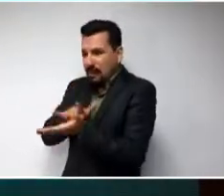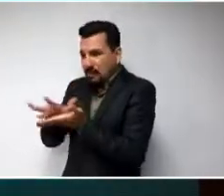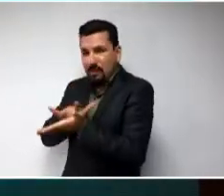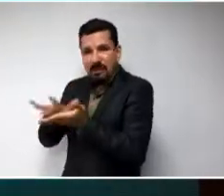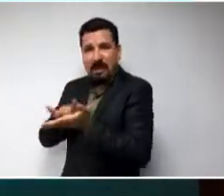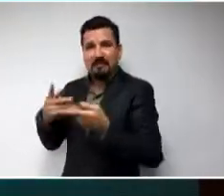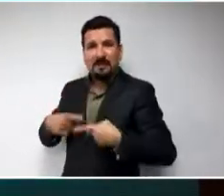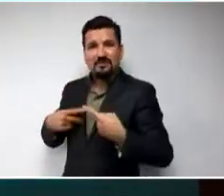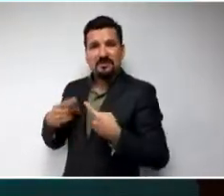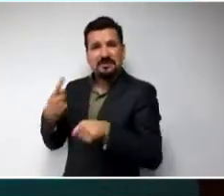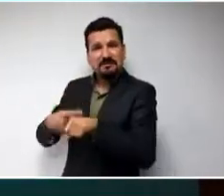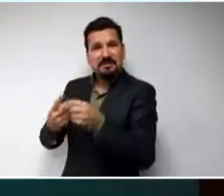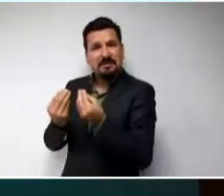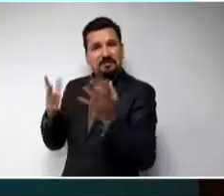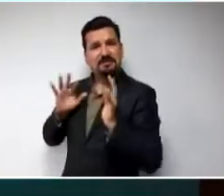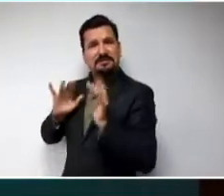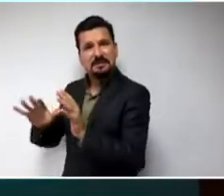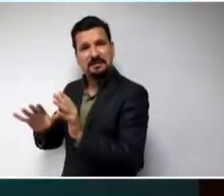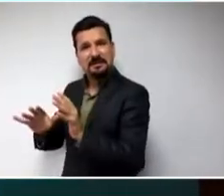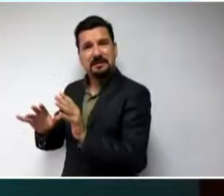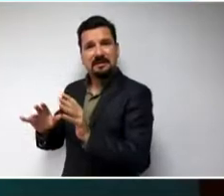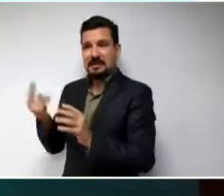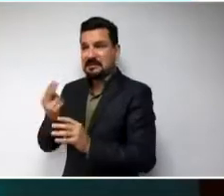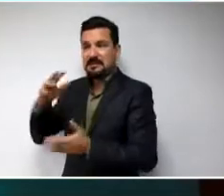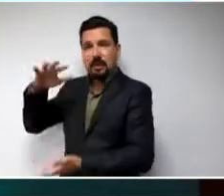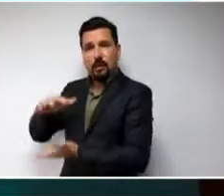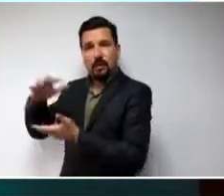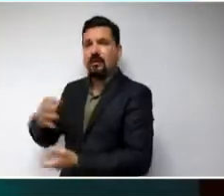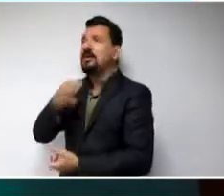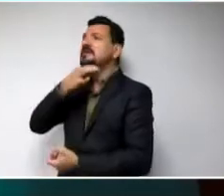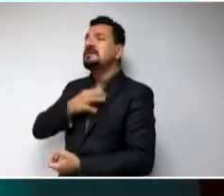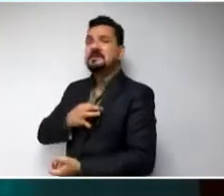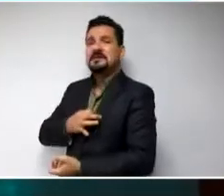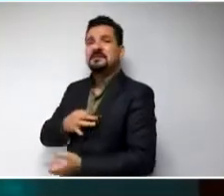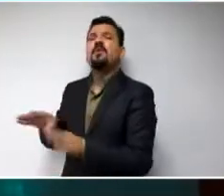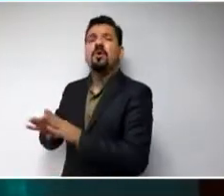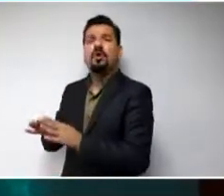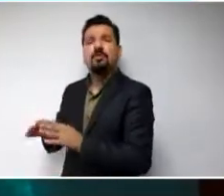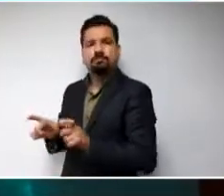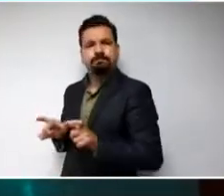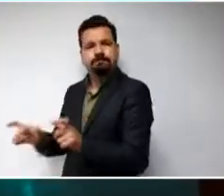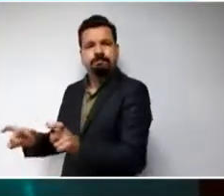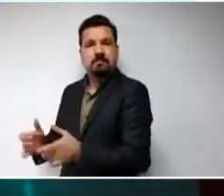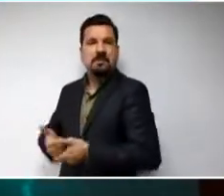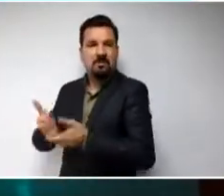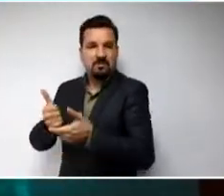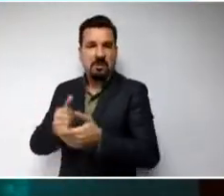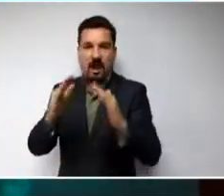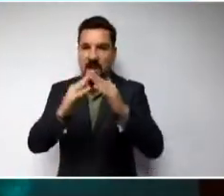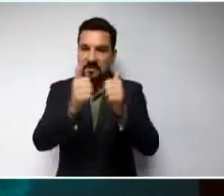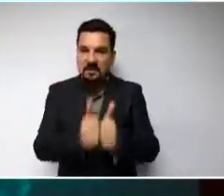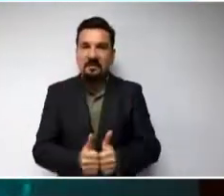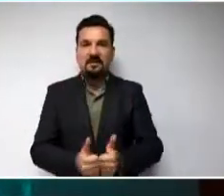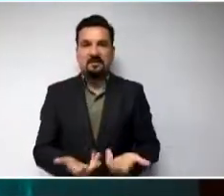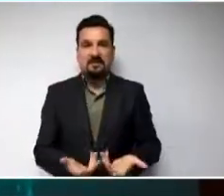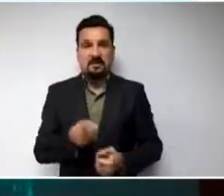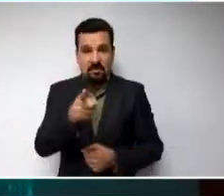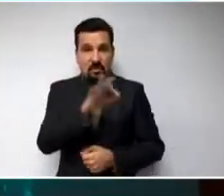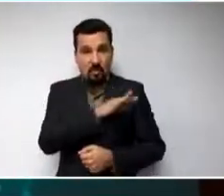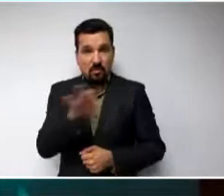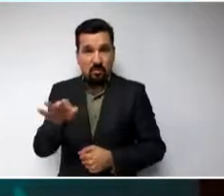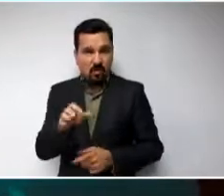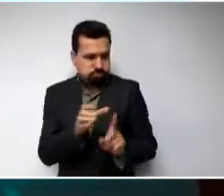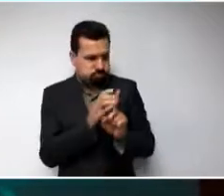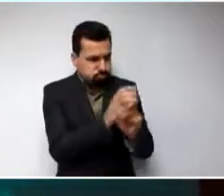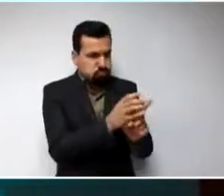sea necesario usar los respiradores quédate en casa tú tienes el poder de proteger